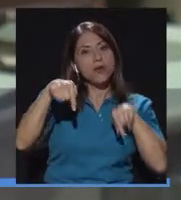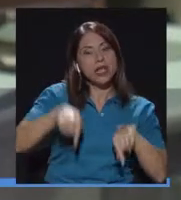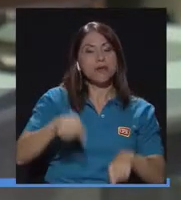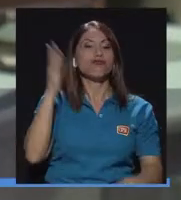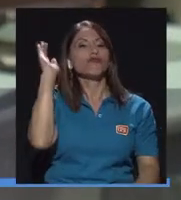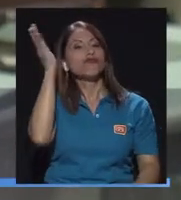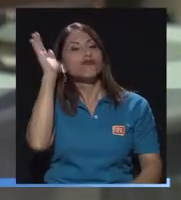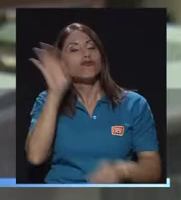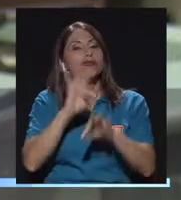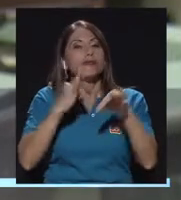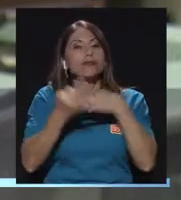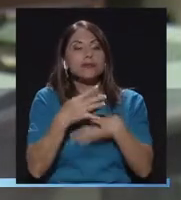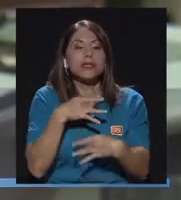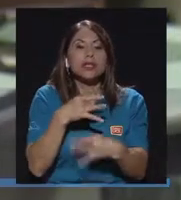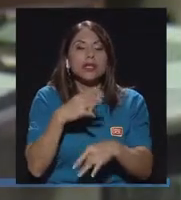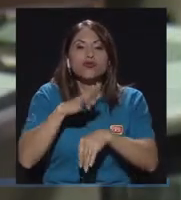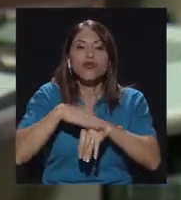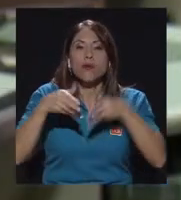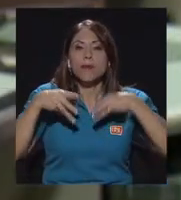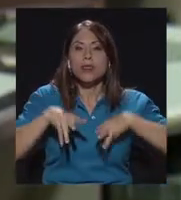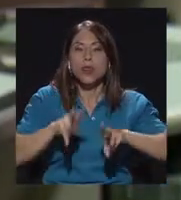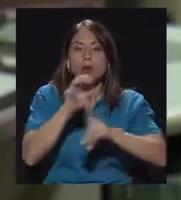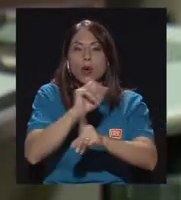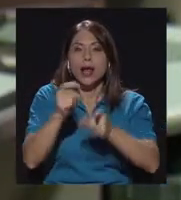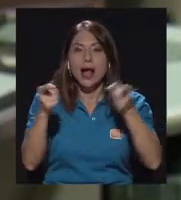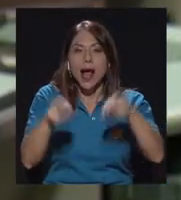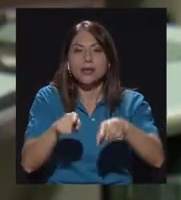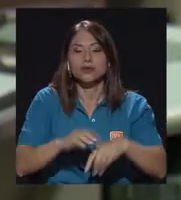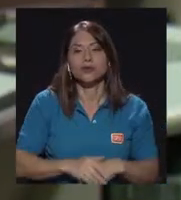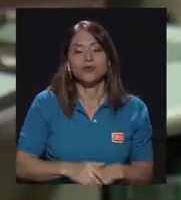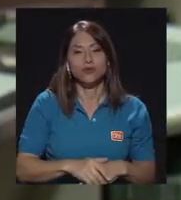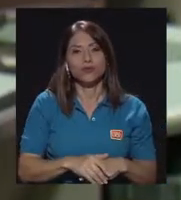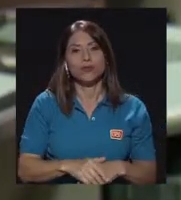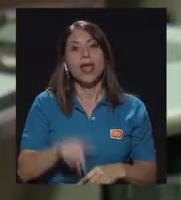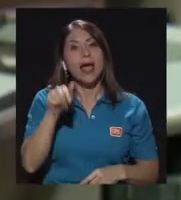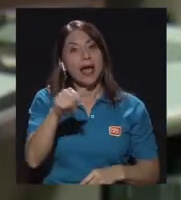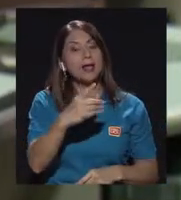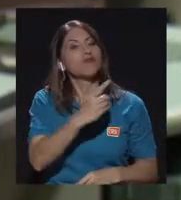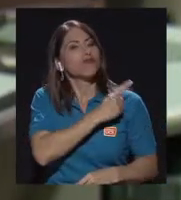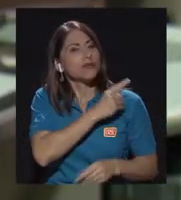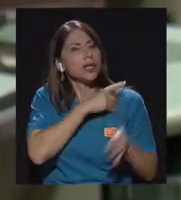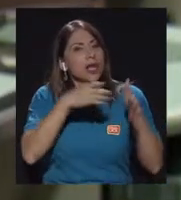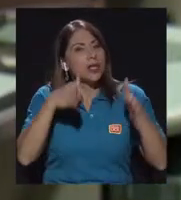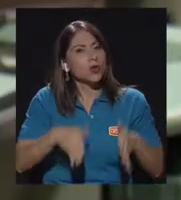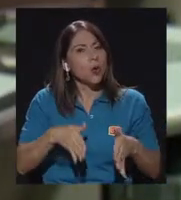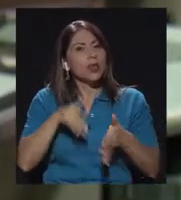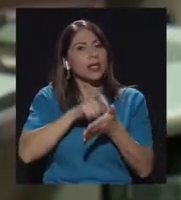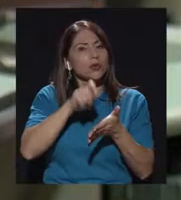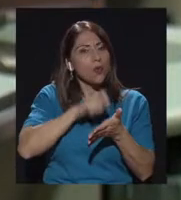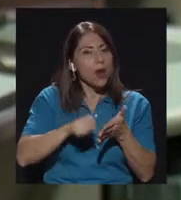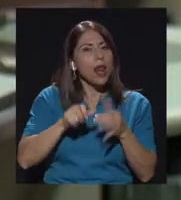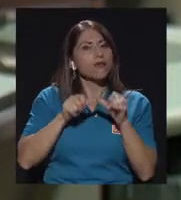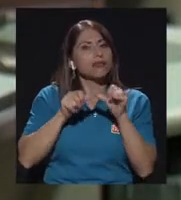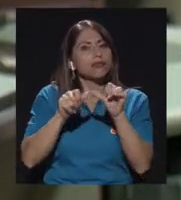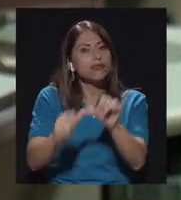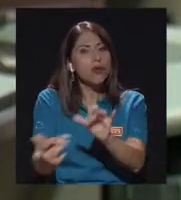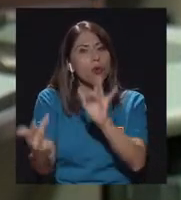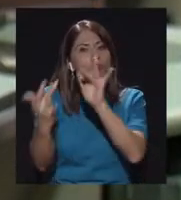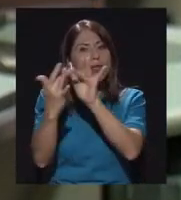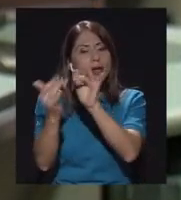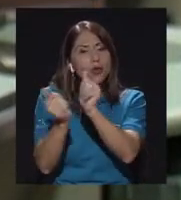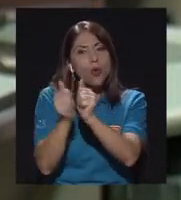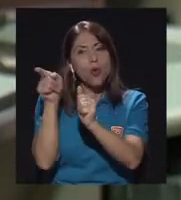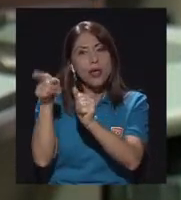interesante sobre la metodología de casos. Entonces, por ahí me parece que el director de la escuela mantuvo el contacto con este